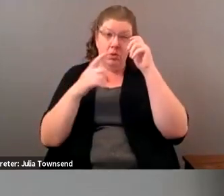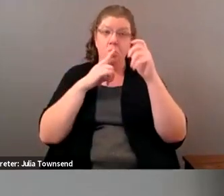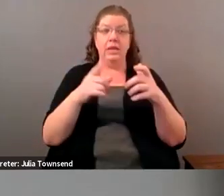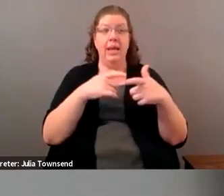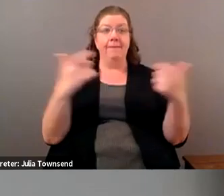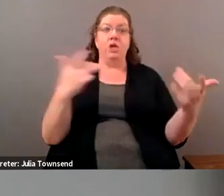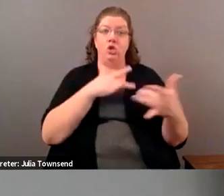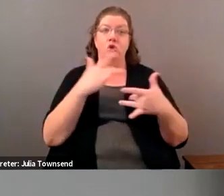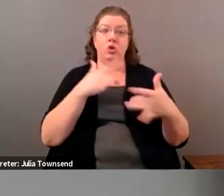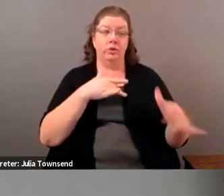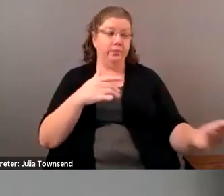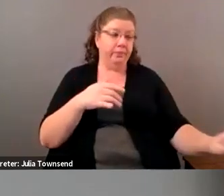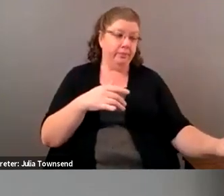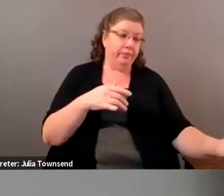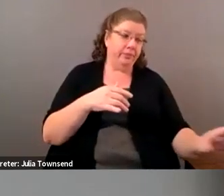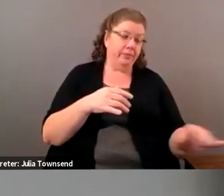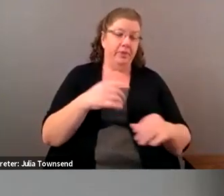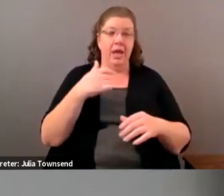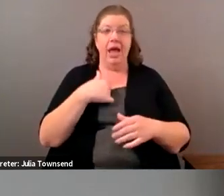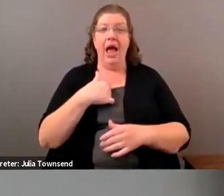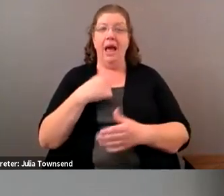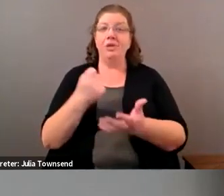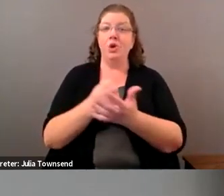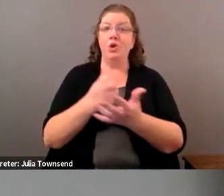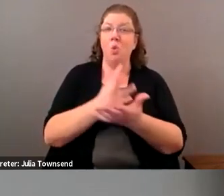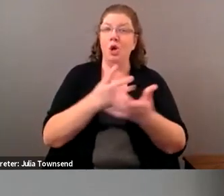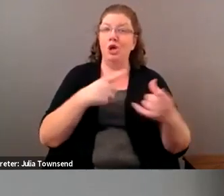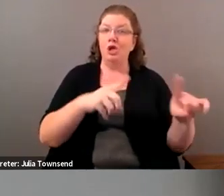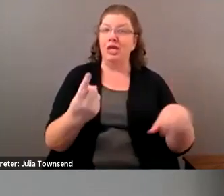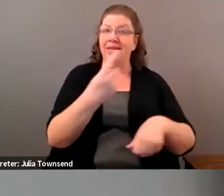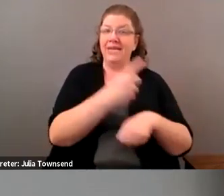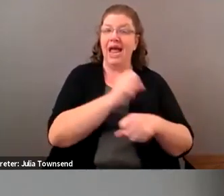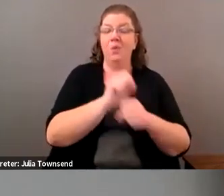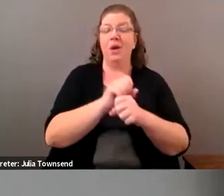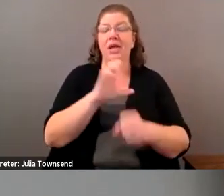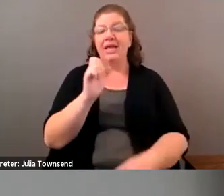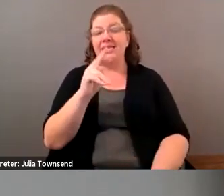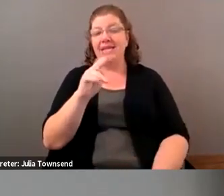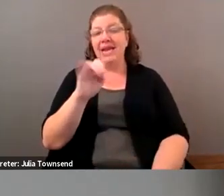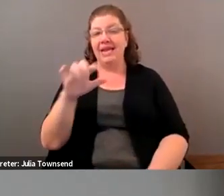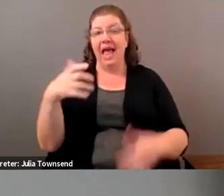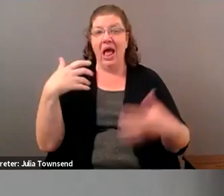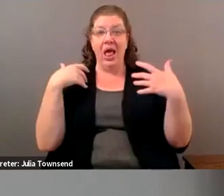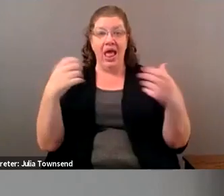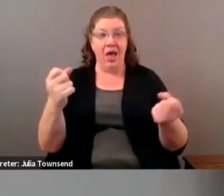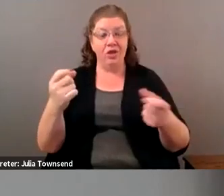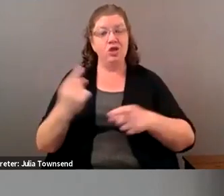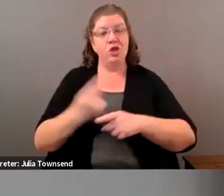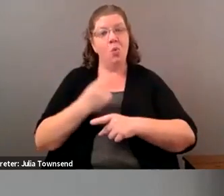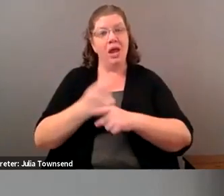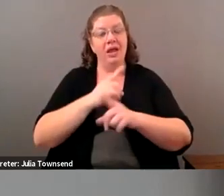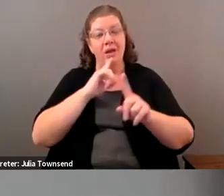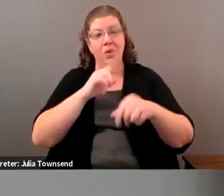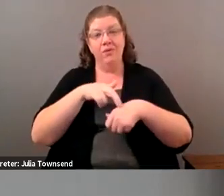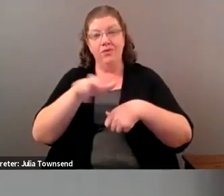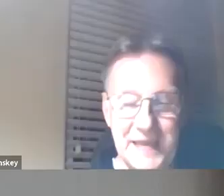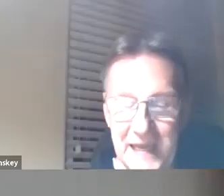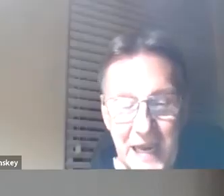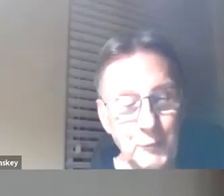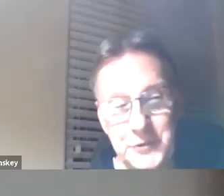familias entonces eso pues eso me preocupa esto yo soy trabajadora social